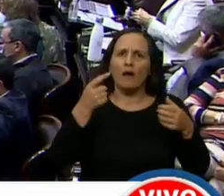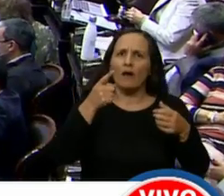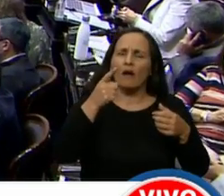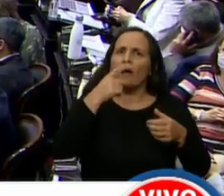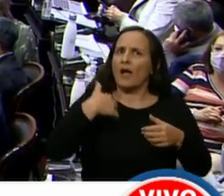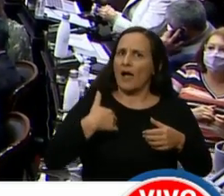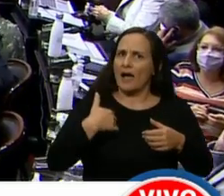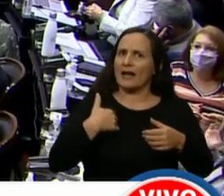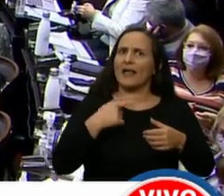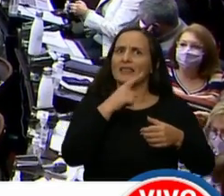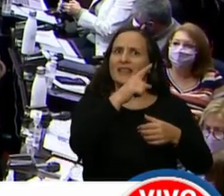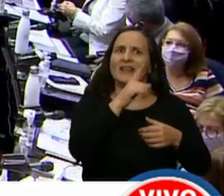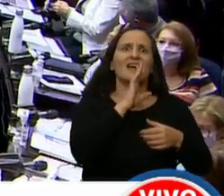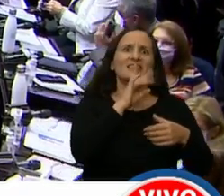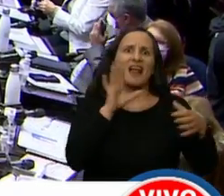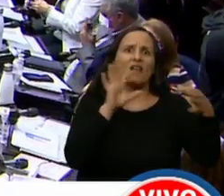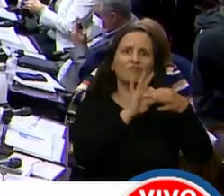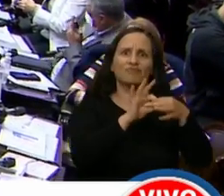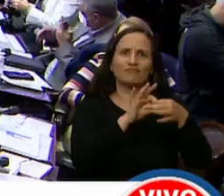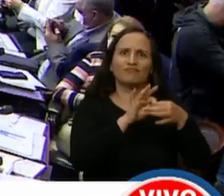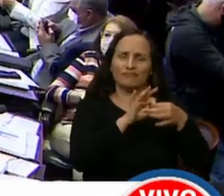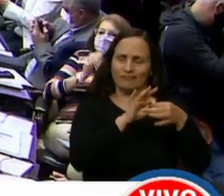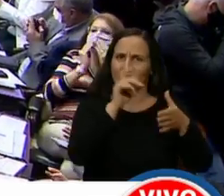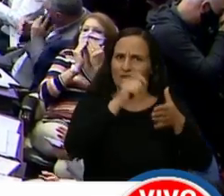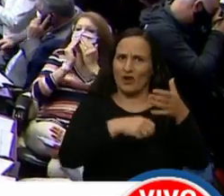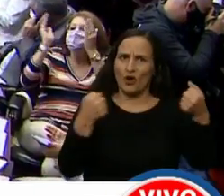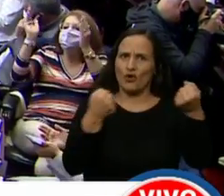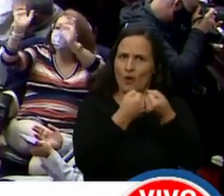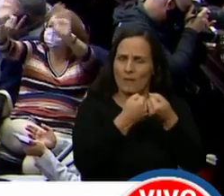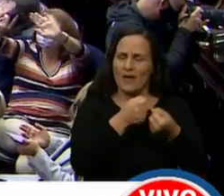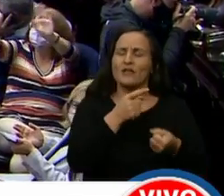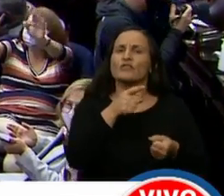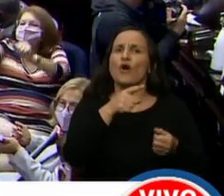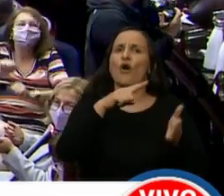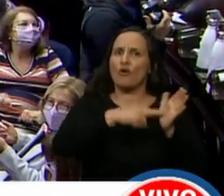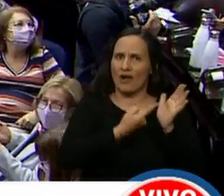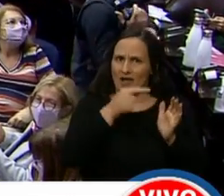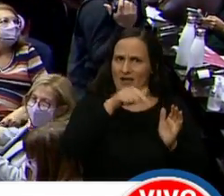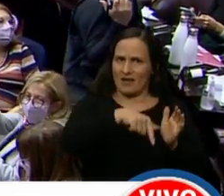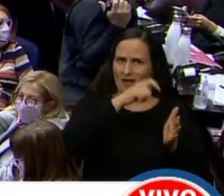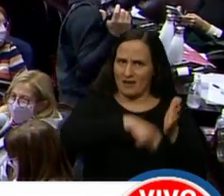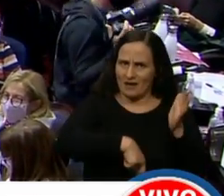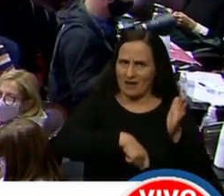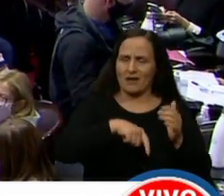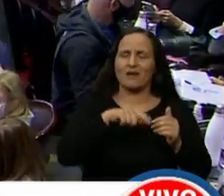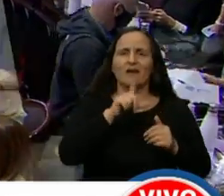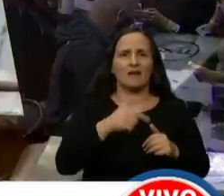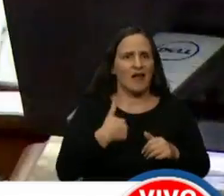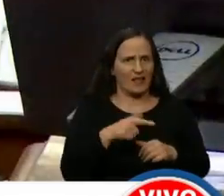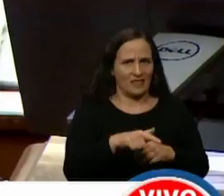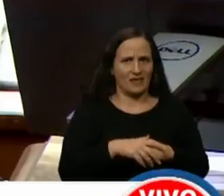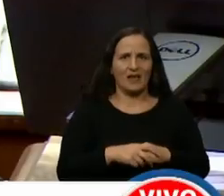república argentina y el estado de israel sobre seguridad social suscripto en la ciudad autónoma de buenos aires república argentina